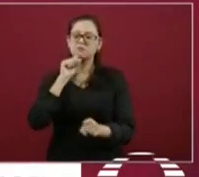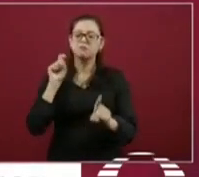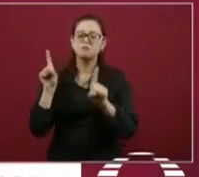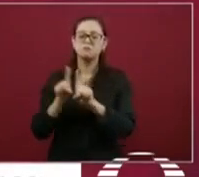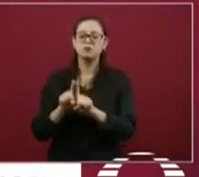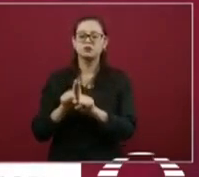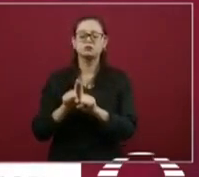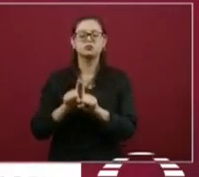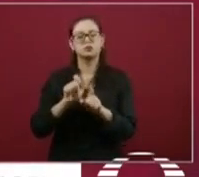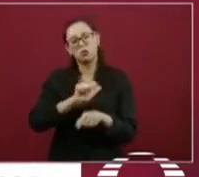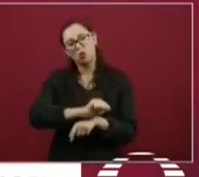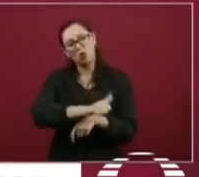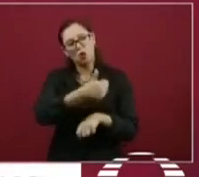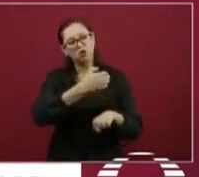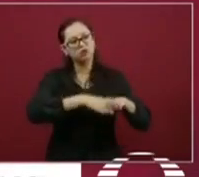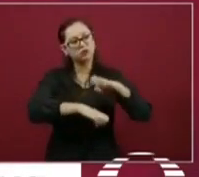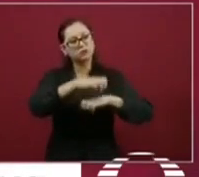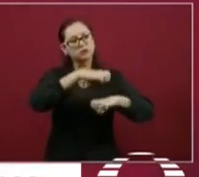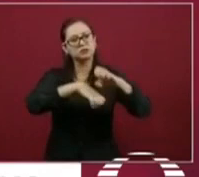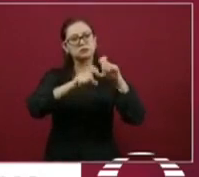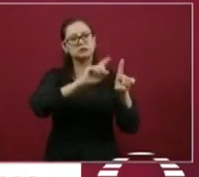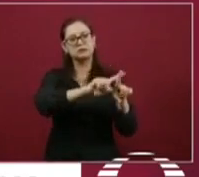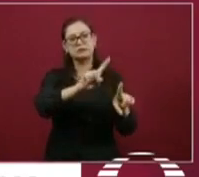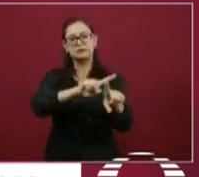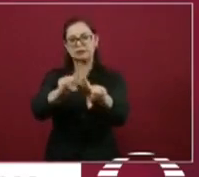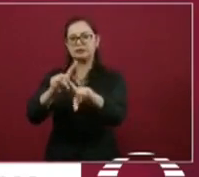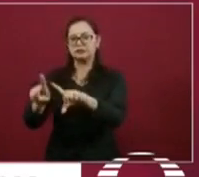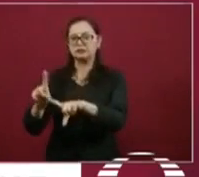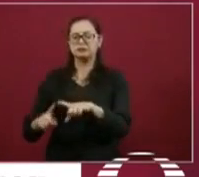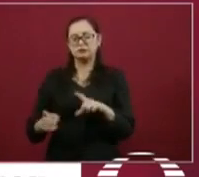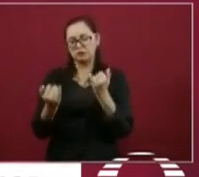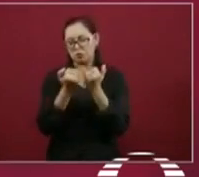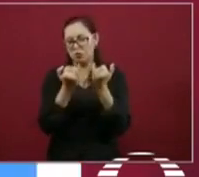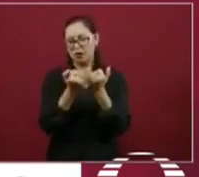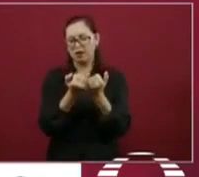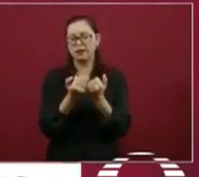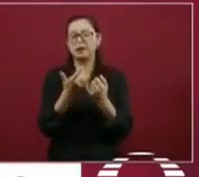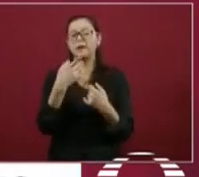nacionales pero sólo eso